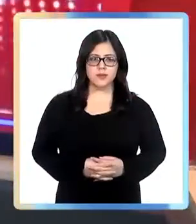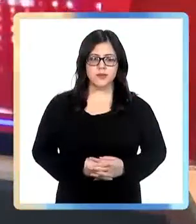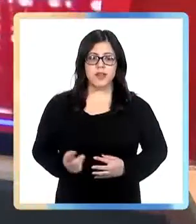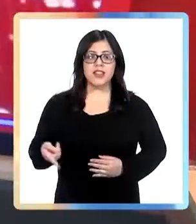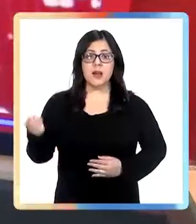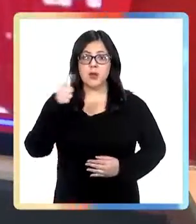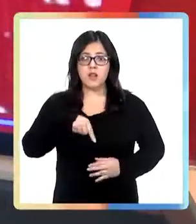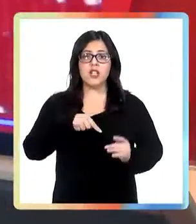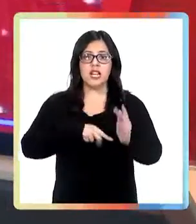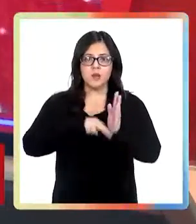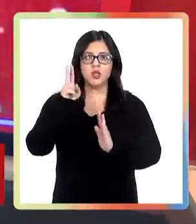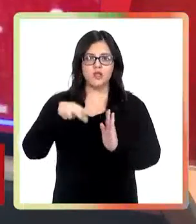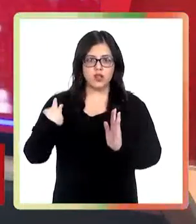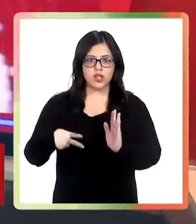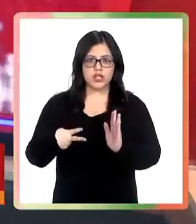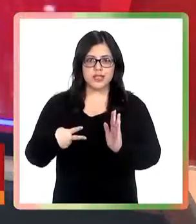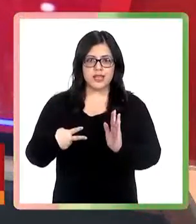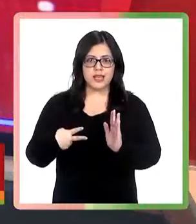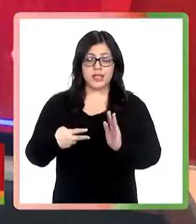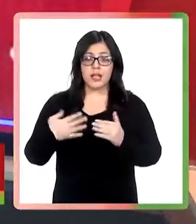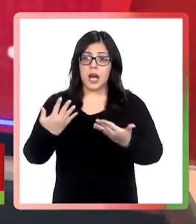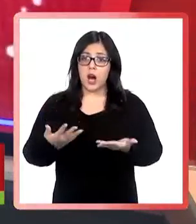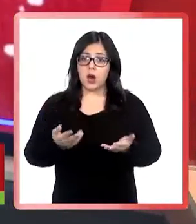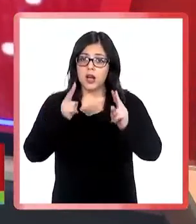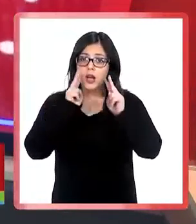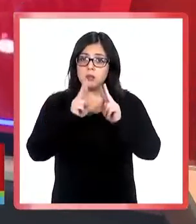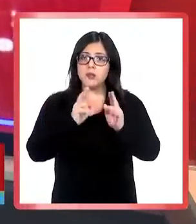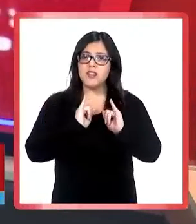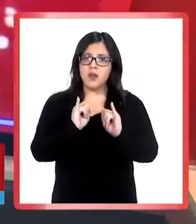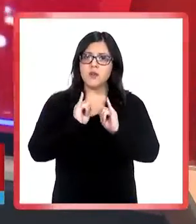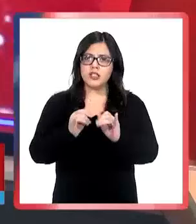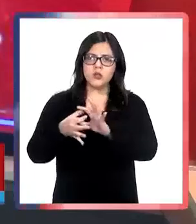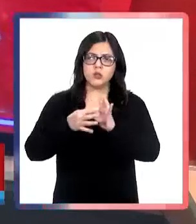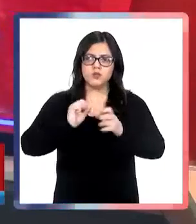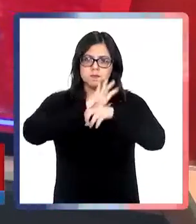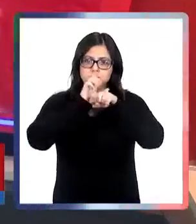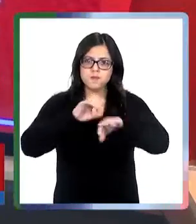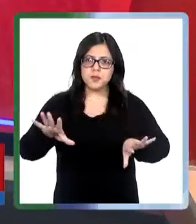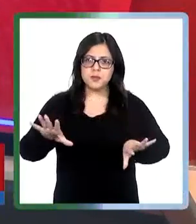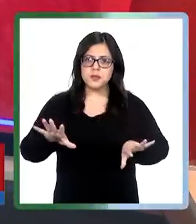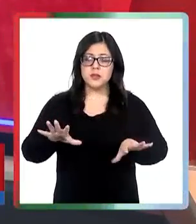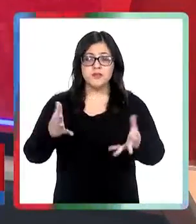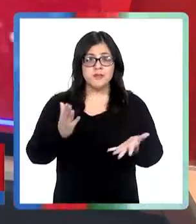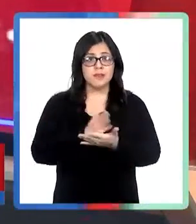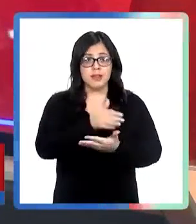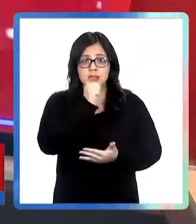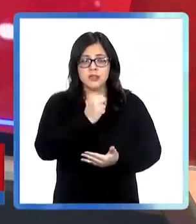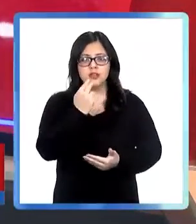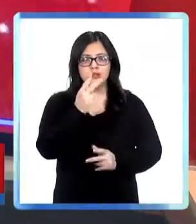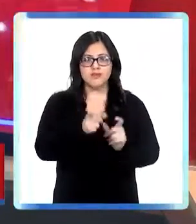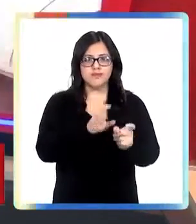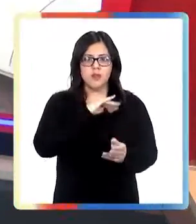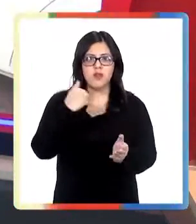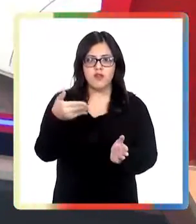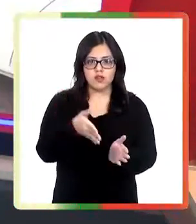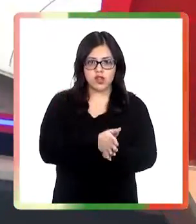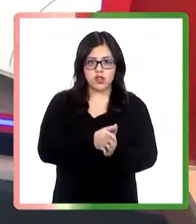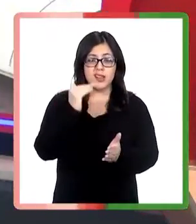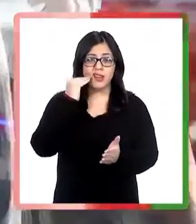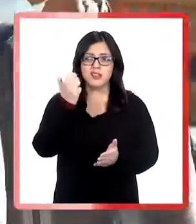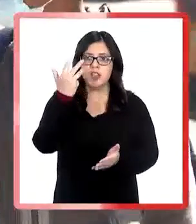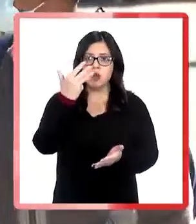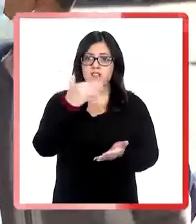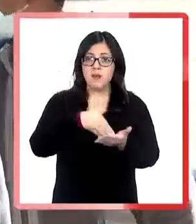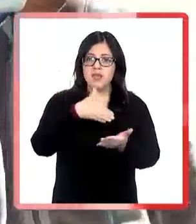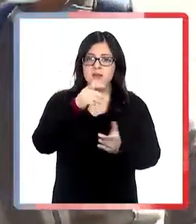Ya estamos de regreso con Portavoz Noticias. Revisamos ahora el reporte oficial de esta pandemia, porque en el último día 12 personas fallecieron y